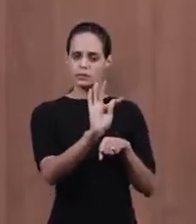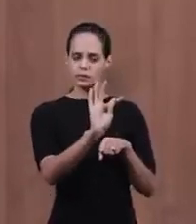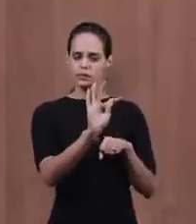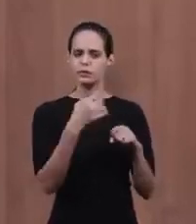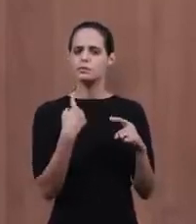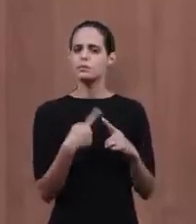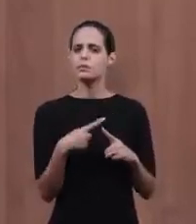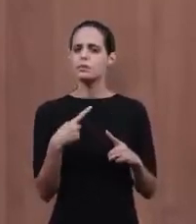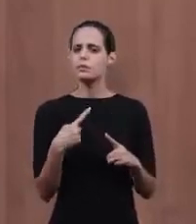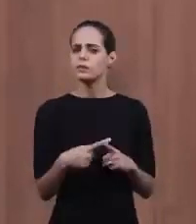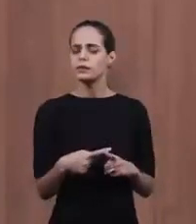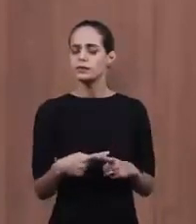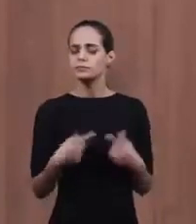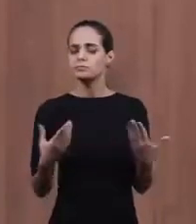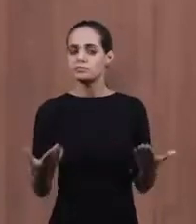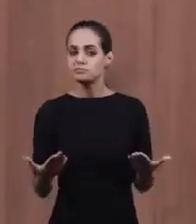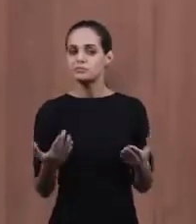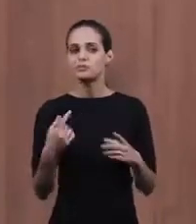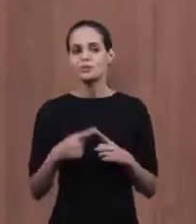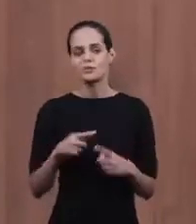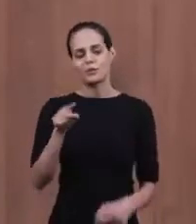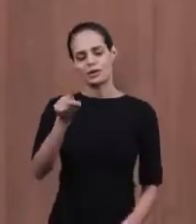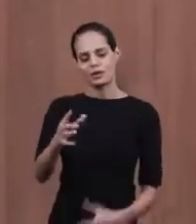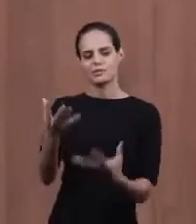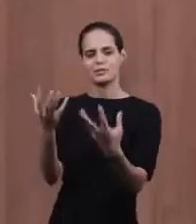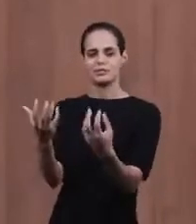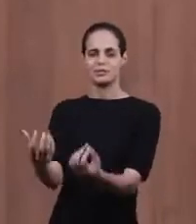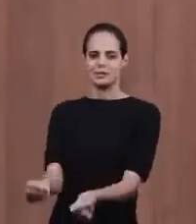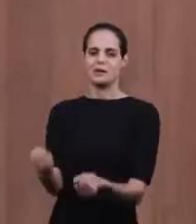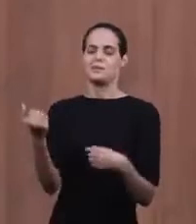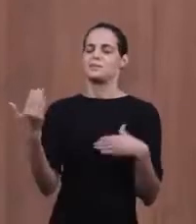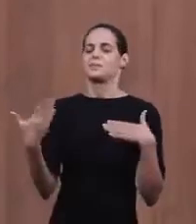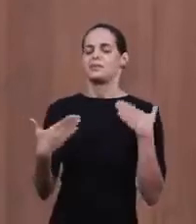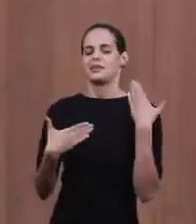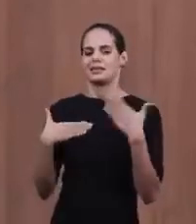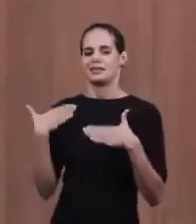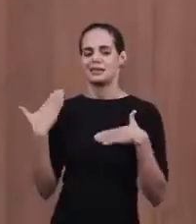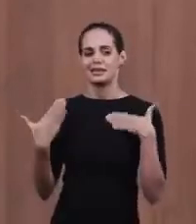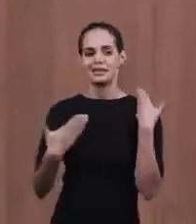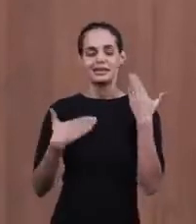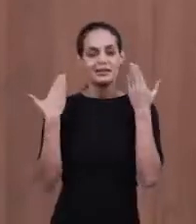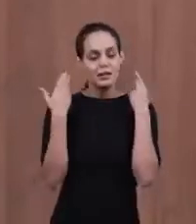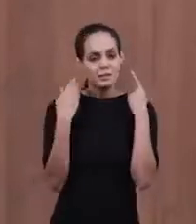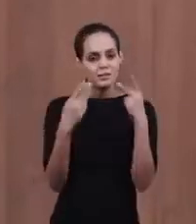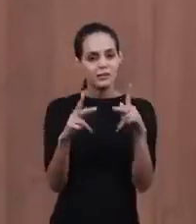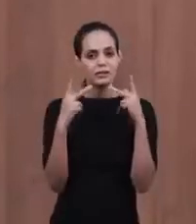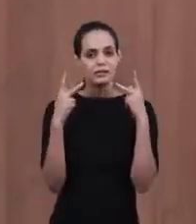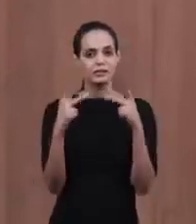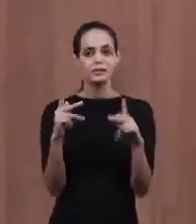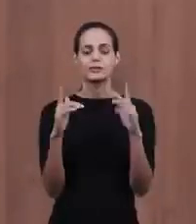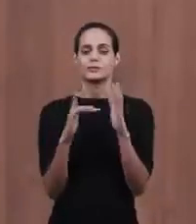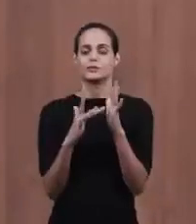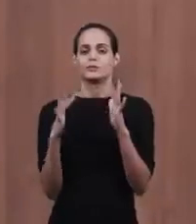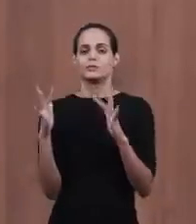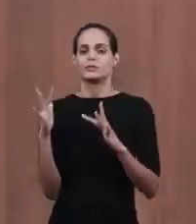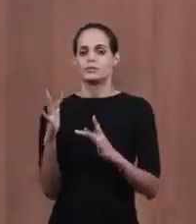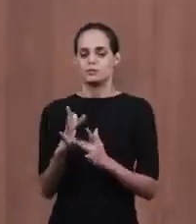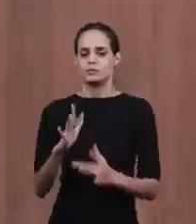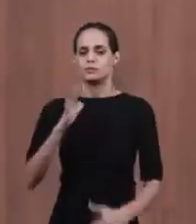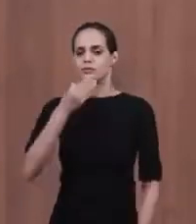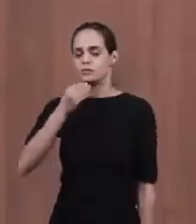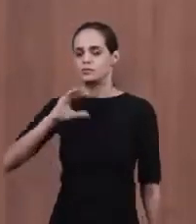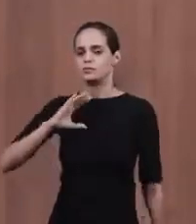Porque ellos recibieron con mucha alegría la prédica que Jesús era el